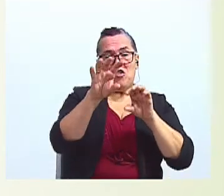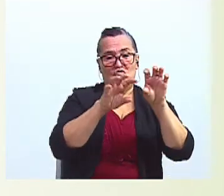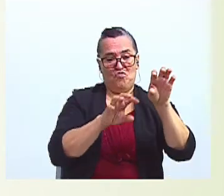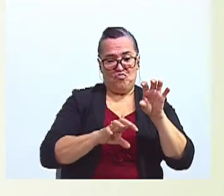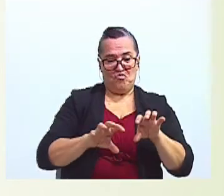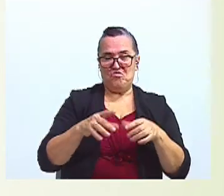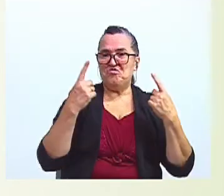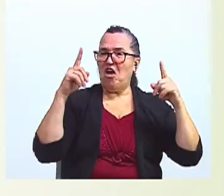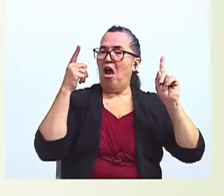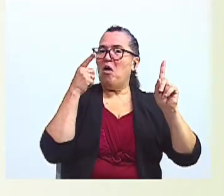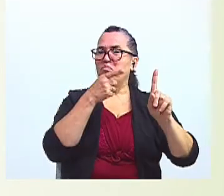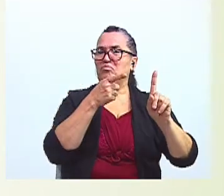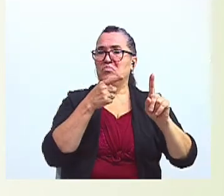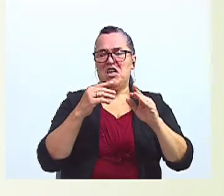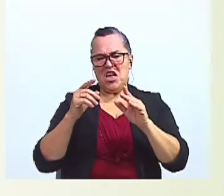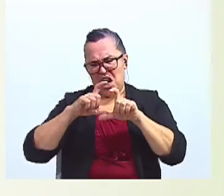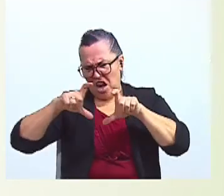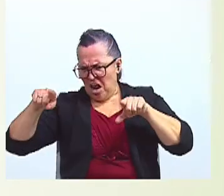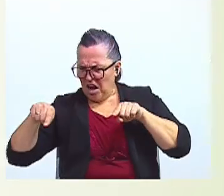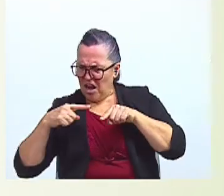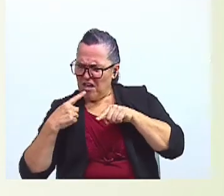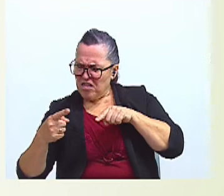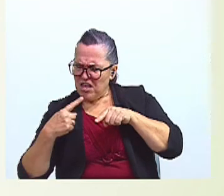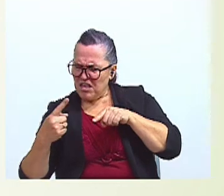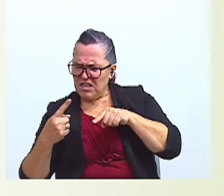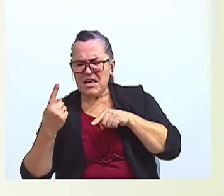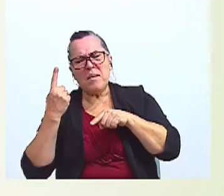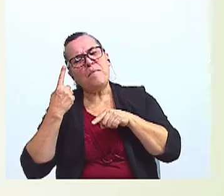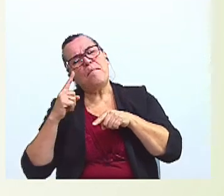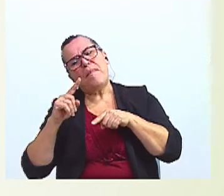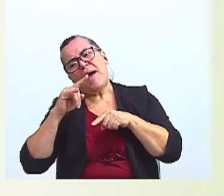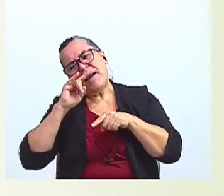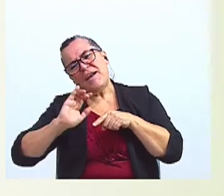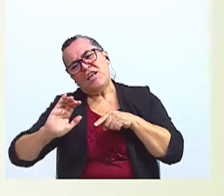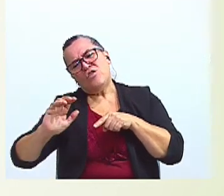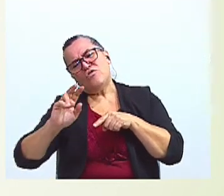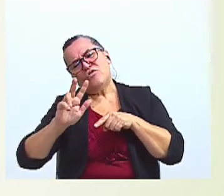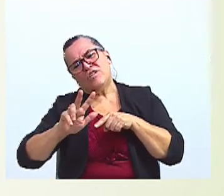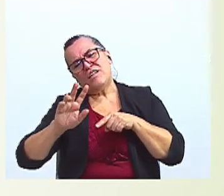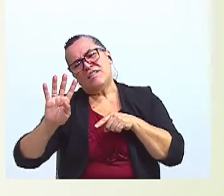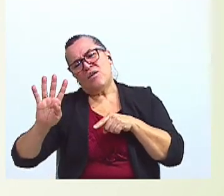rompecabezas. Y en la caja estaba escrito que era para 3 a